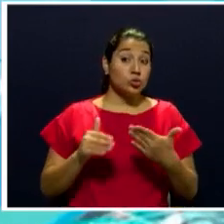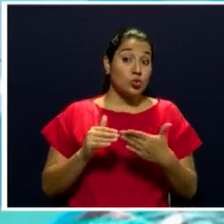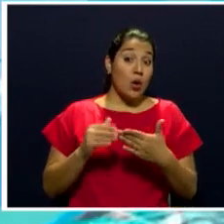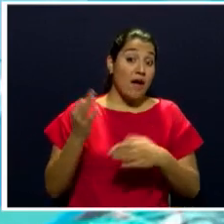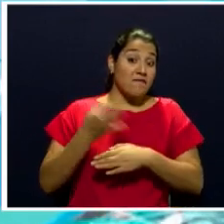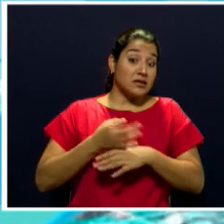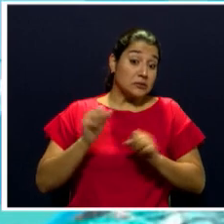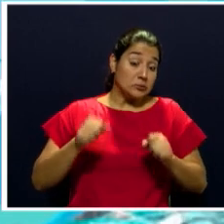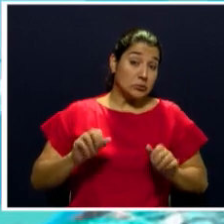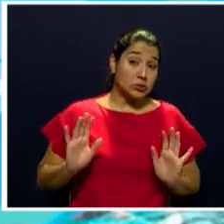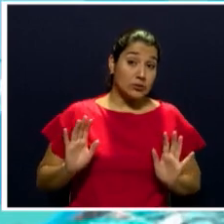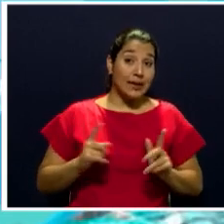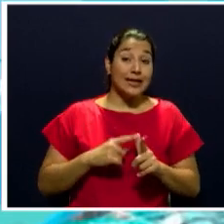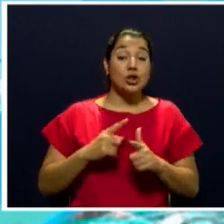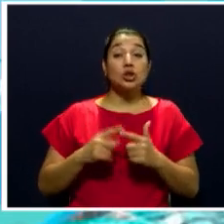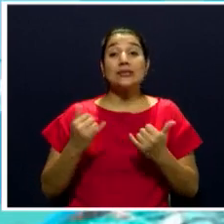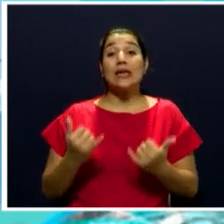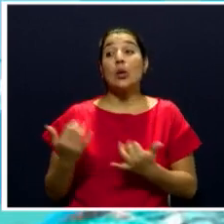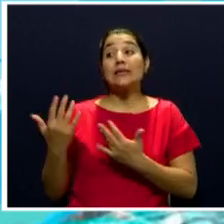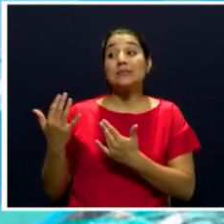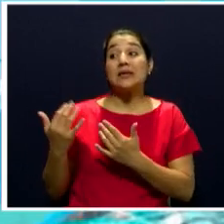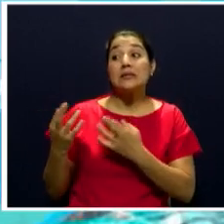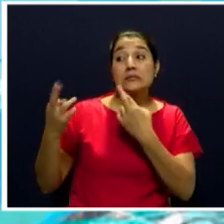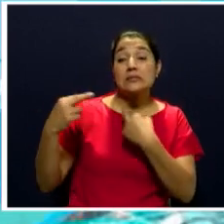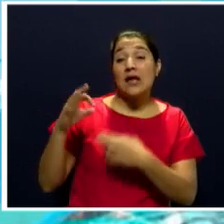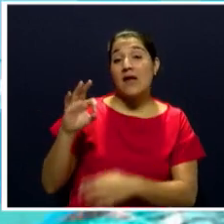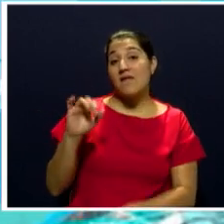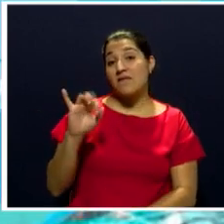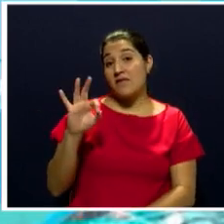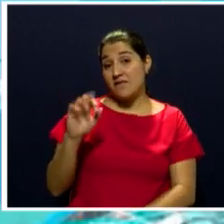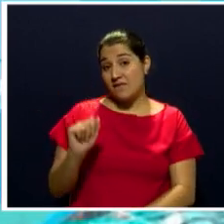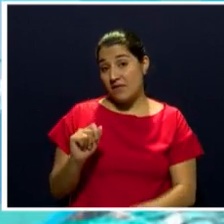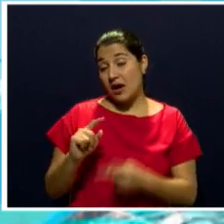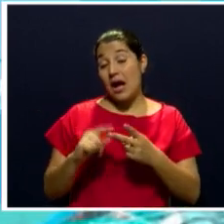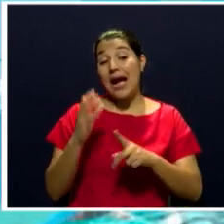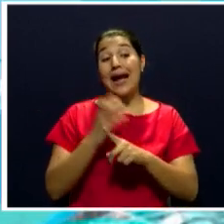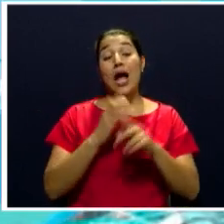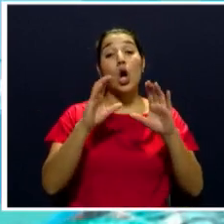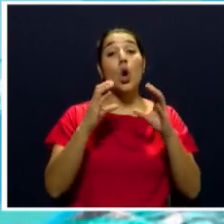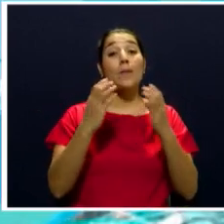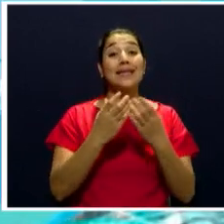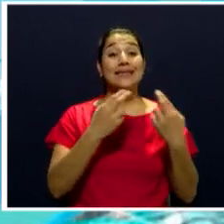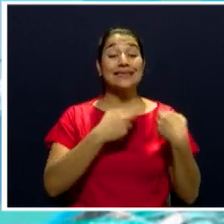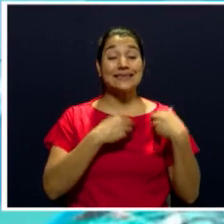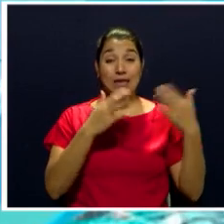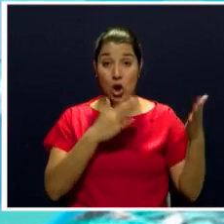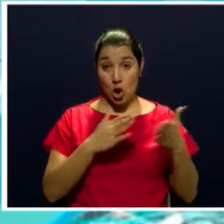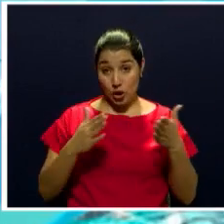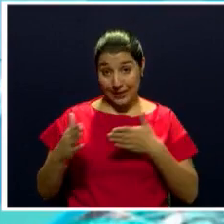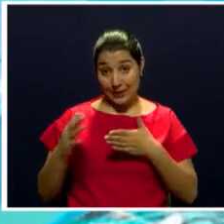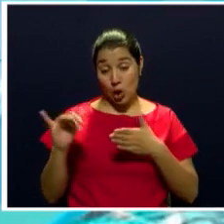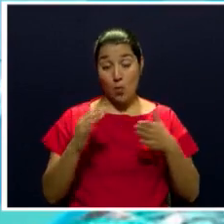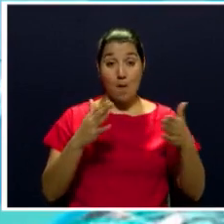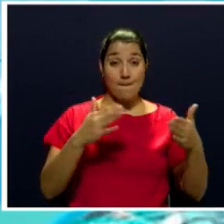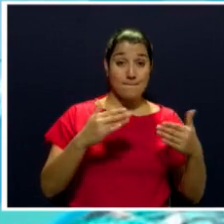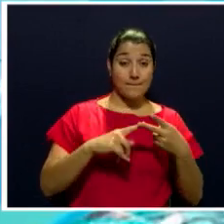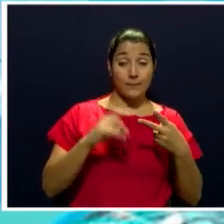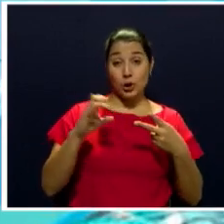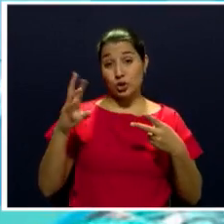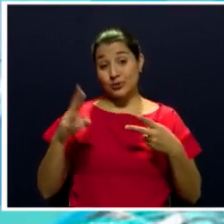estamos esperando con la FIFA que los comités organizadores locales, tanto de Panamá como Costa Rica, deciden la nueva